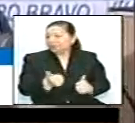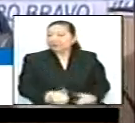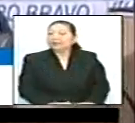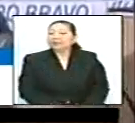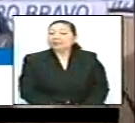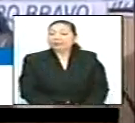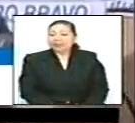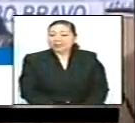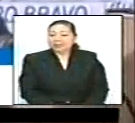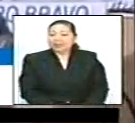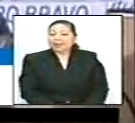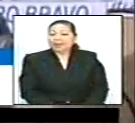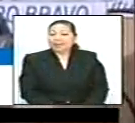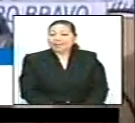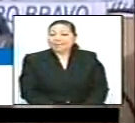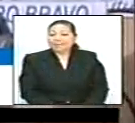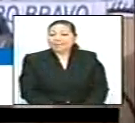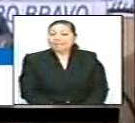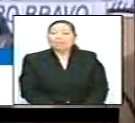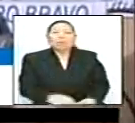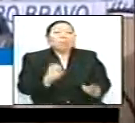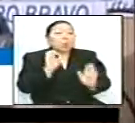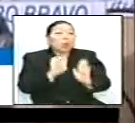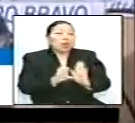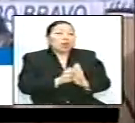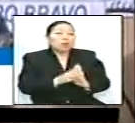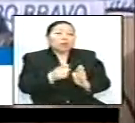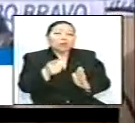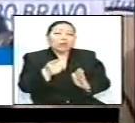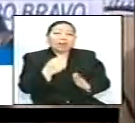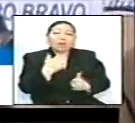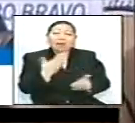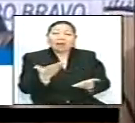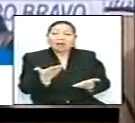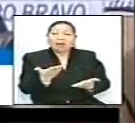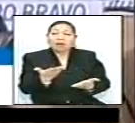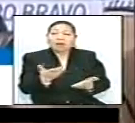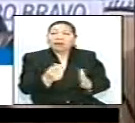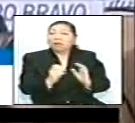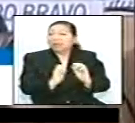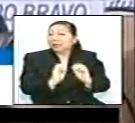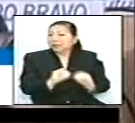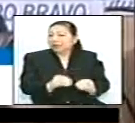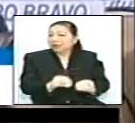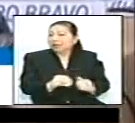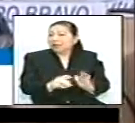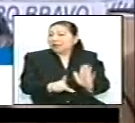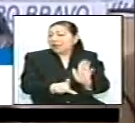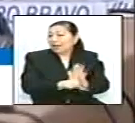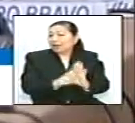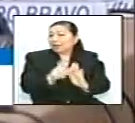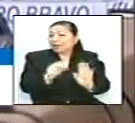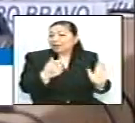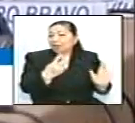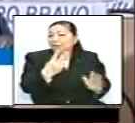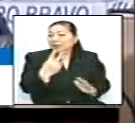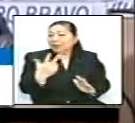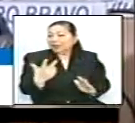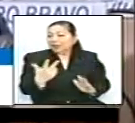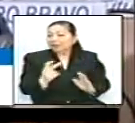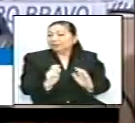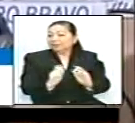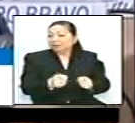Congreso. Por ejemplo, ha subrayado que gracias a las facultades delegadas de la ley 3823 se han